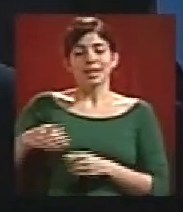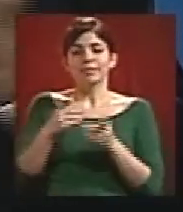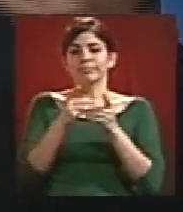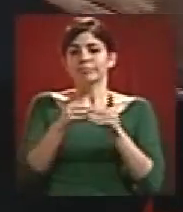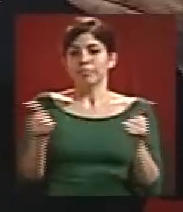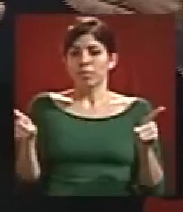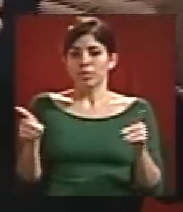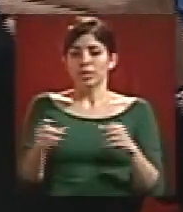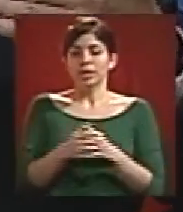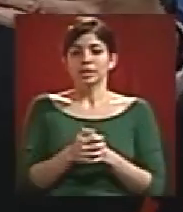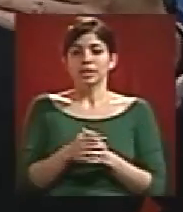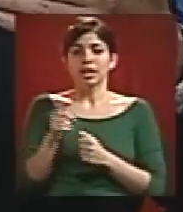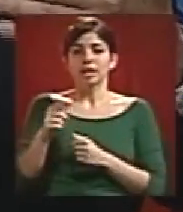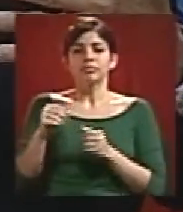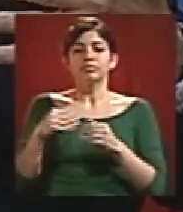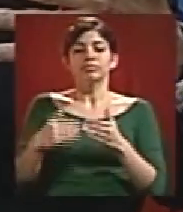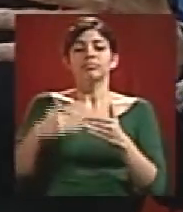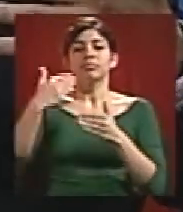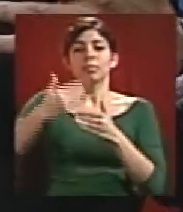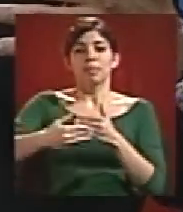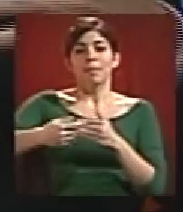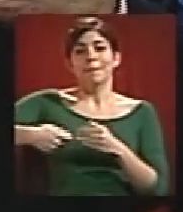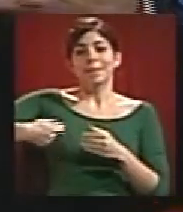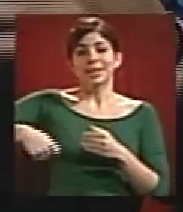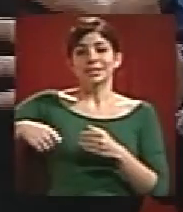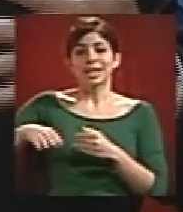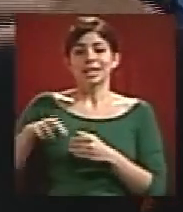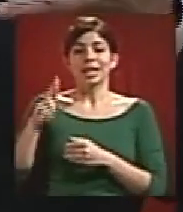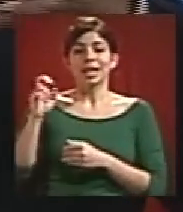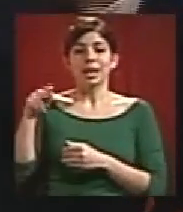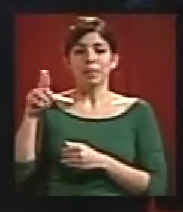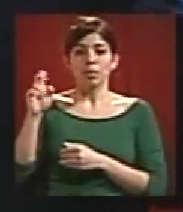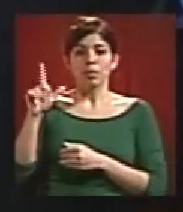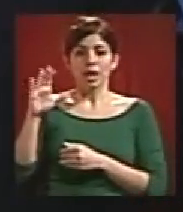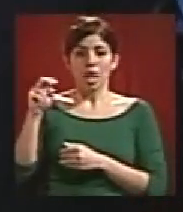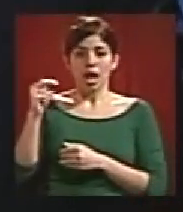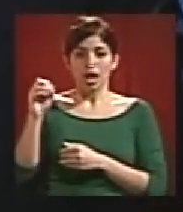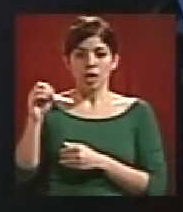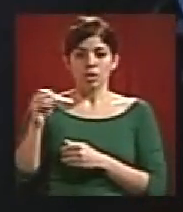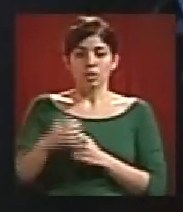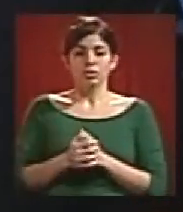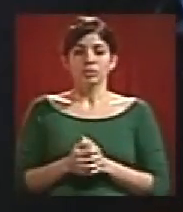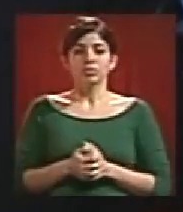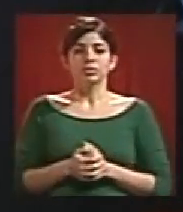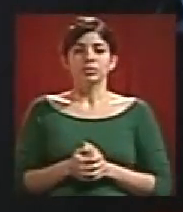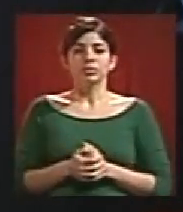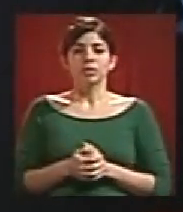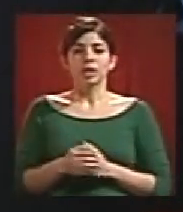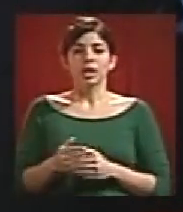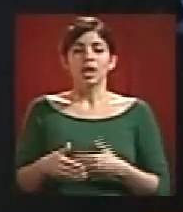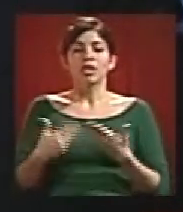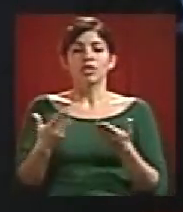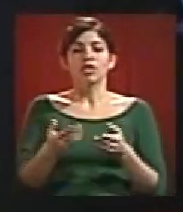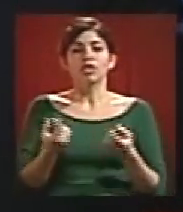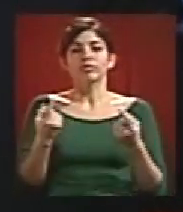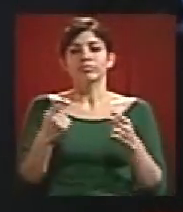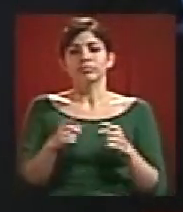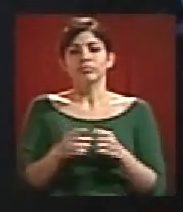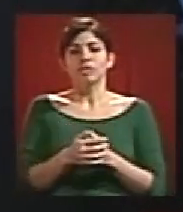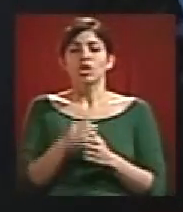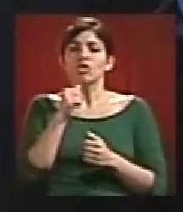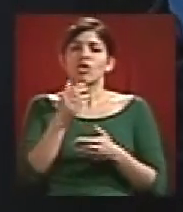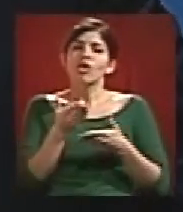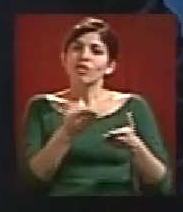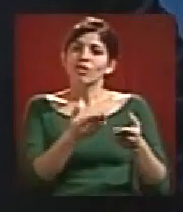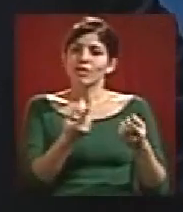demócrata que siguió al presidente republicano que dio lugar a la crisis, bueno, no dio lugar,